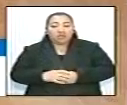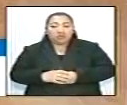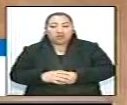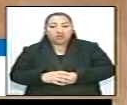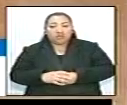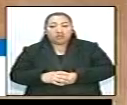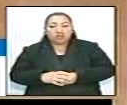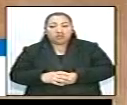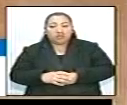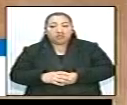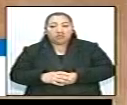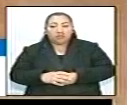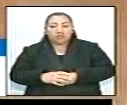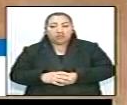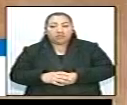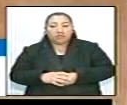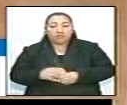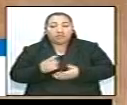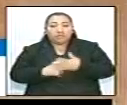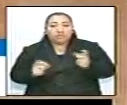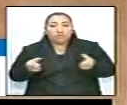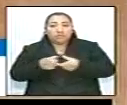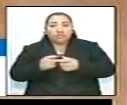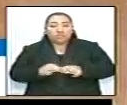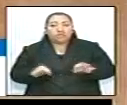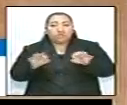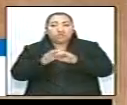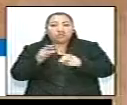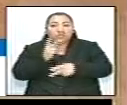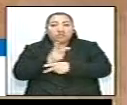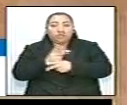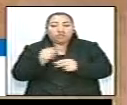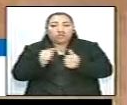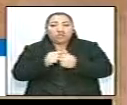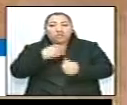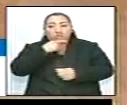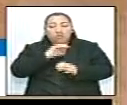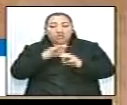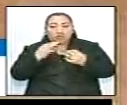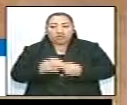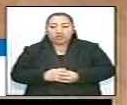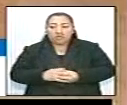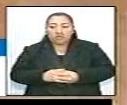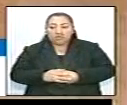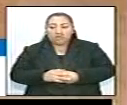Puesto que la comisión tiene como finalidad velar principalmente por la mujer y la familia.